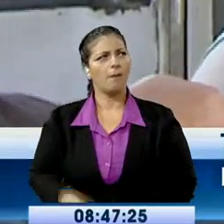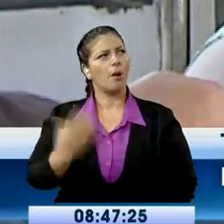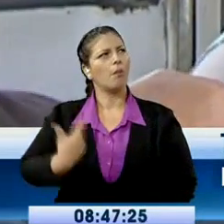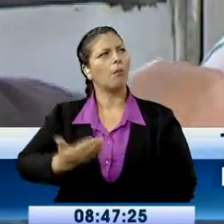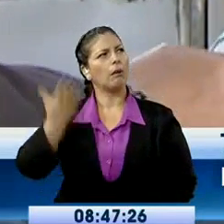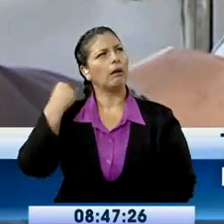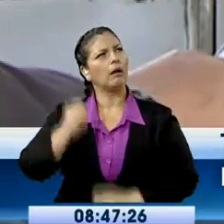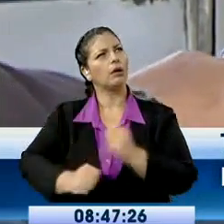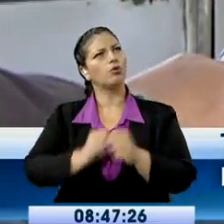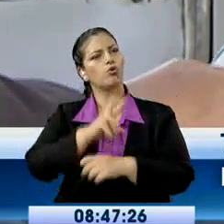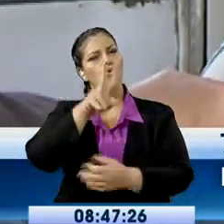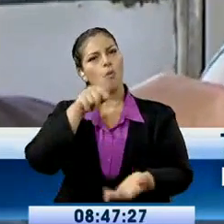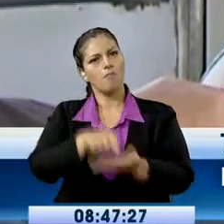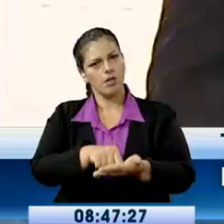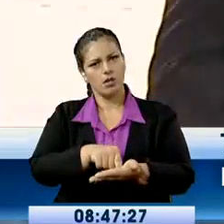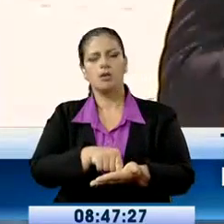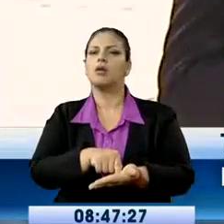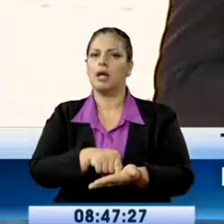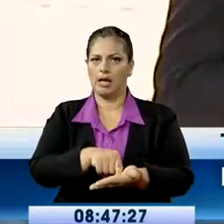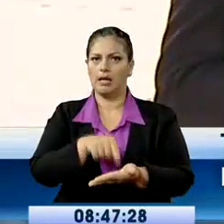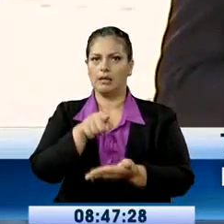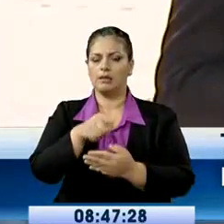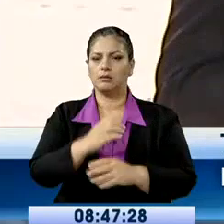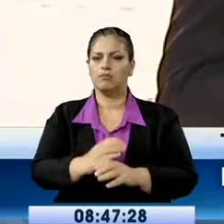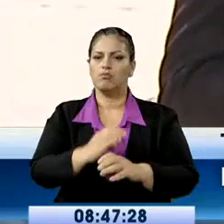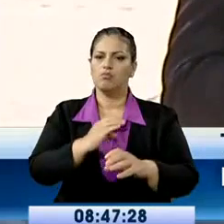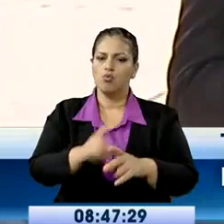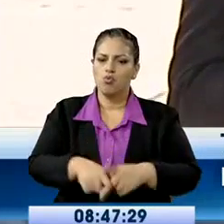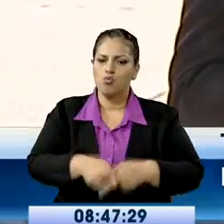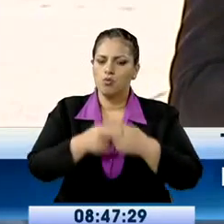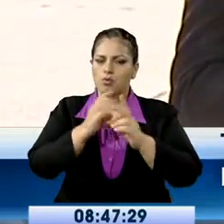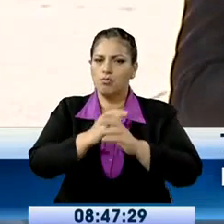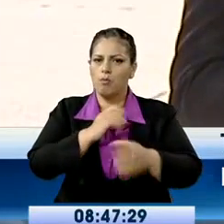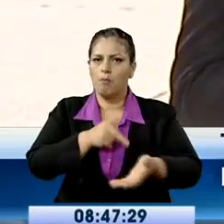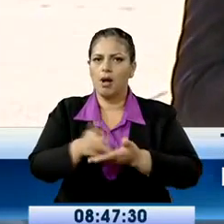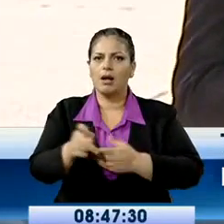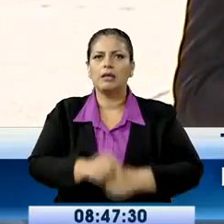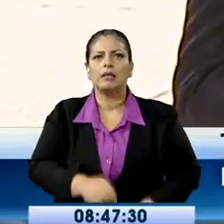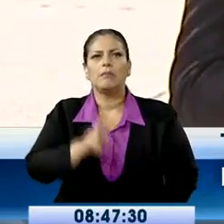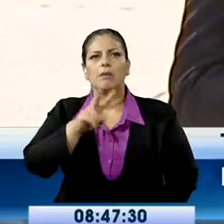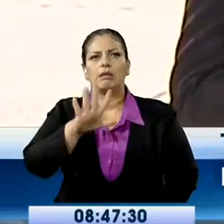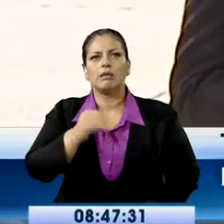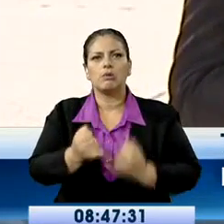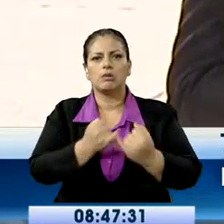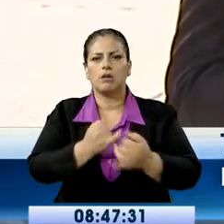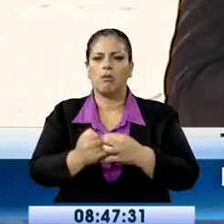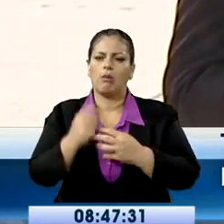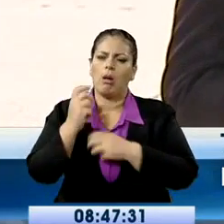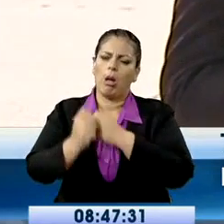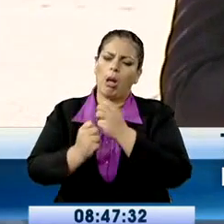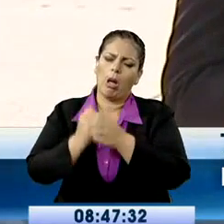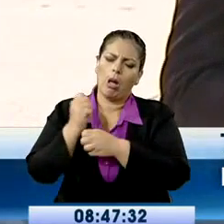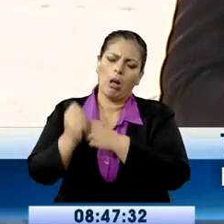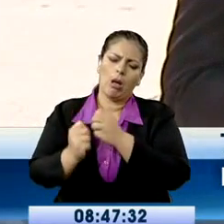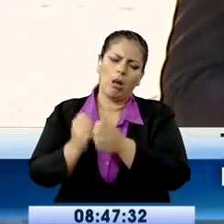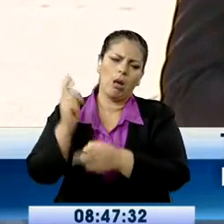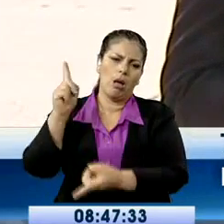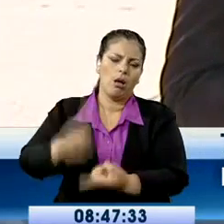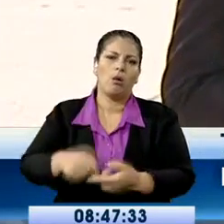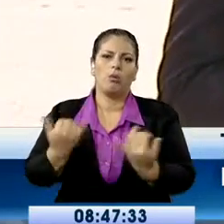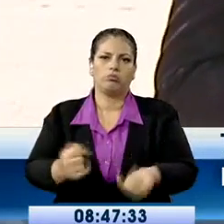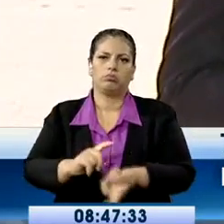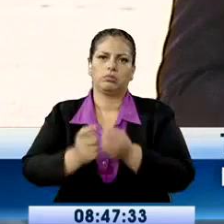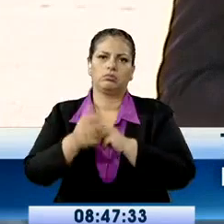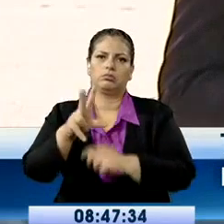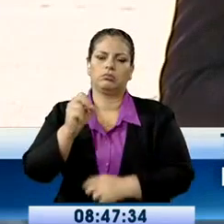Como del 2000. 2000 y pico, creo, sí. Concluido el censo, se daría prácticamente luz verde para el incremento al costo del pasaje de la transportación